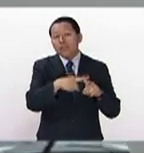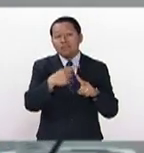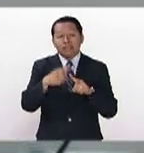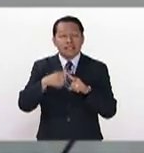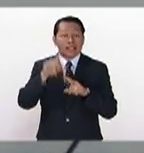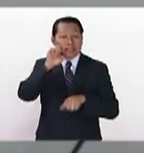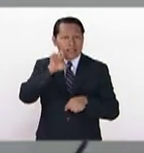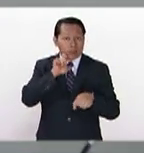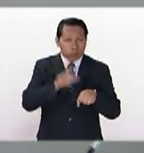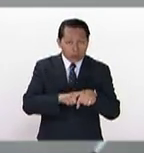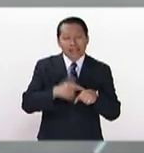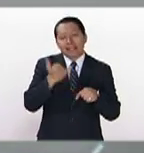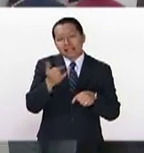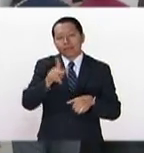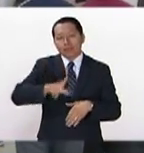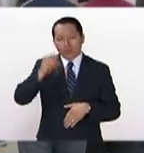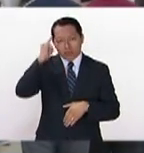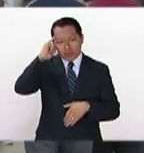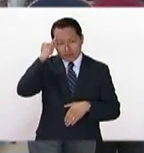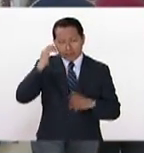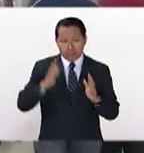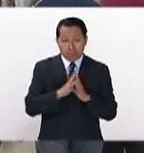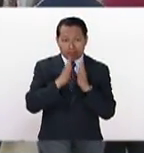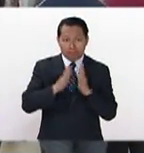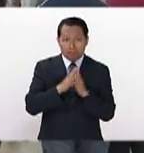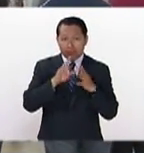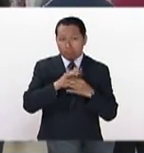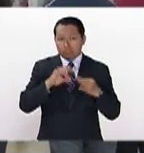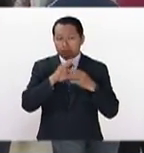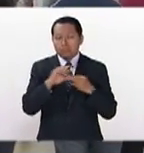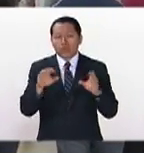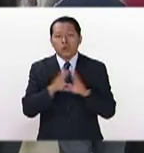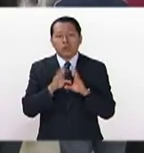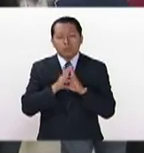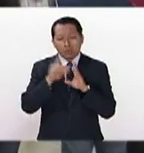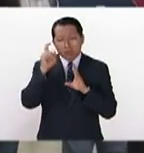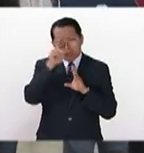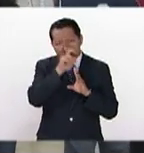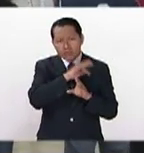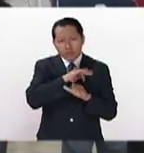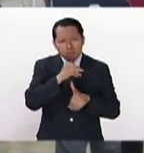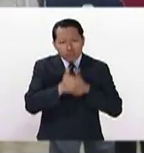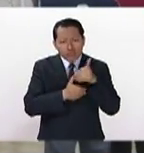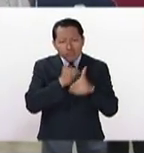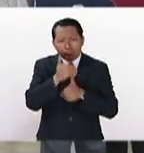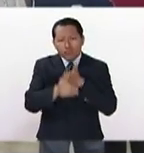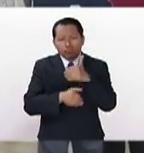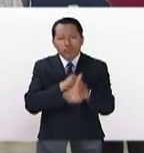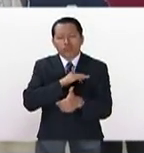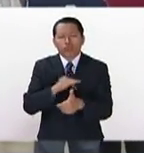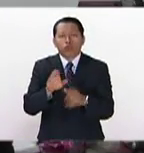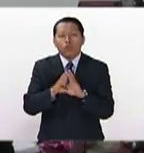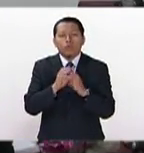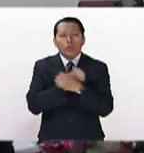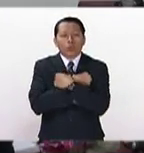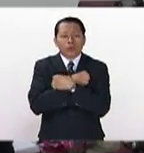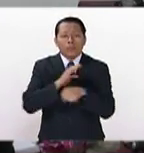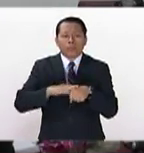los pueblos indígenas. Los participantes hablaron sobre los desafíos para avanzar, sobre todo en una educación cada vez